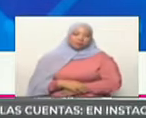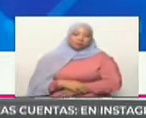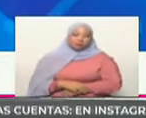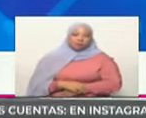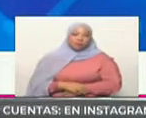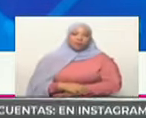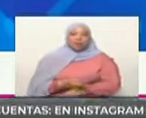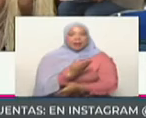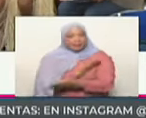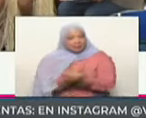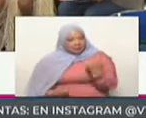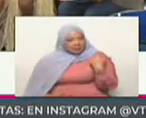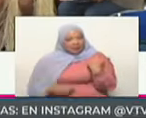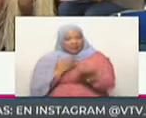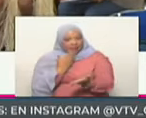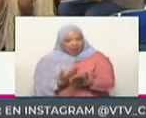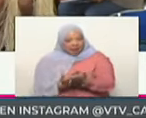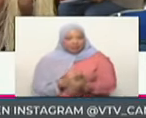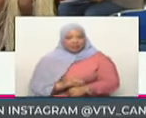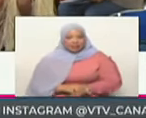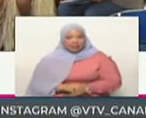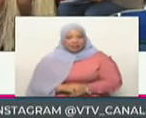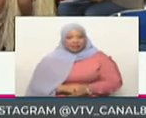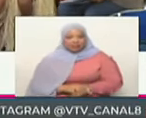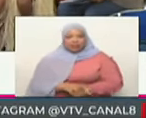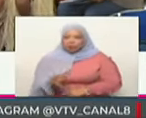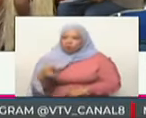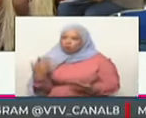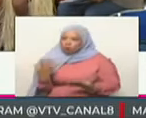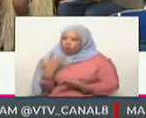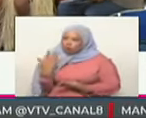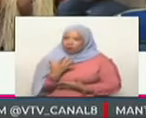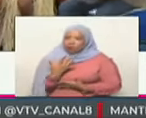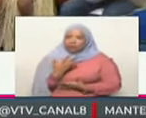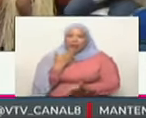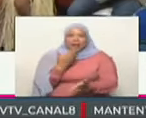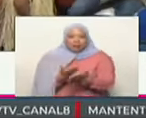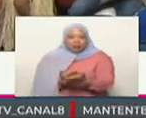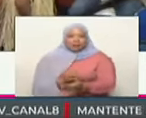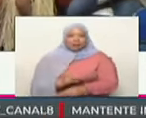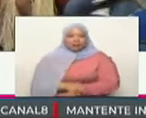Ocupé Clumán. ¿Qué dijiste? Muchas gracias.